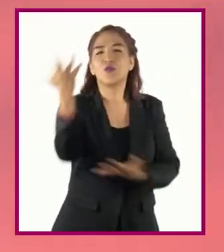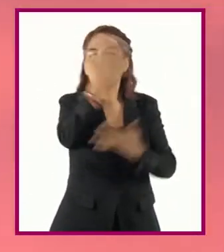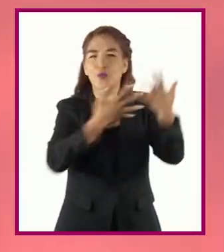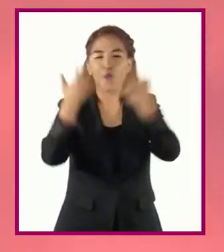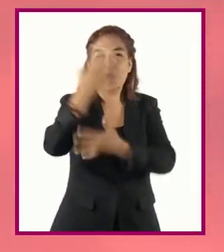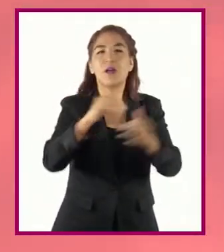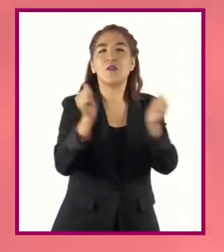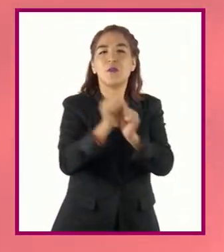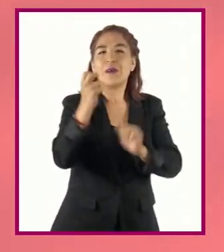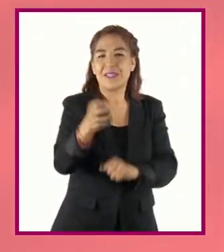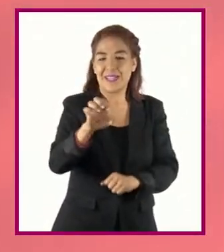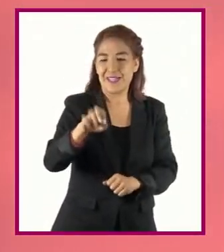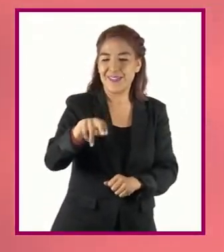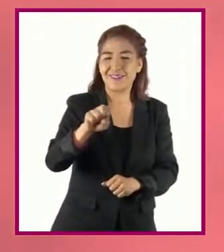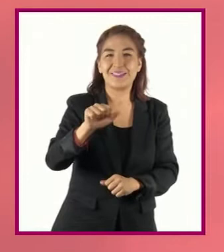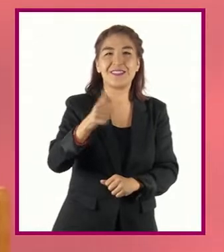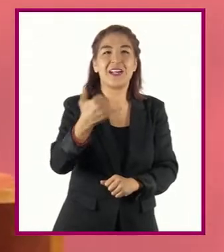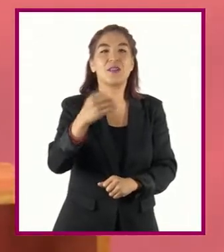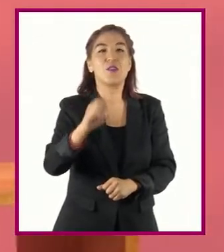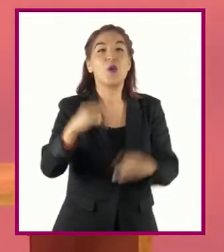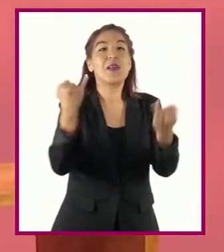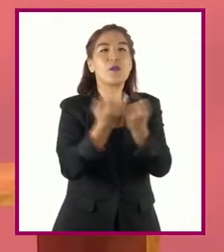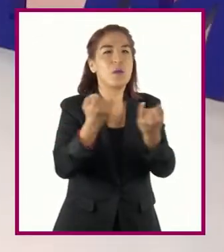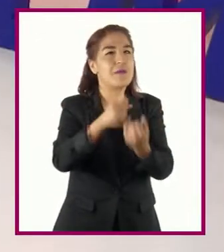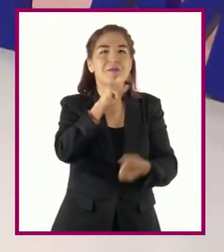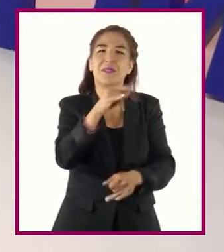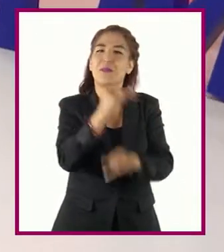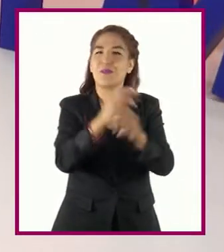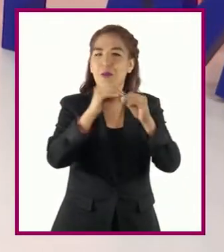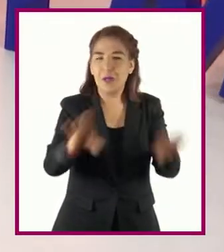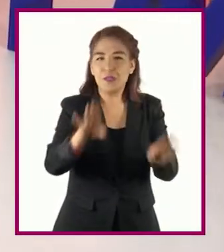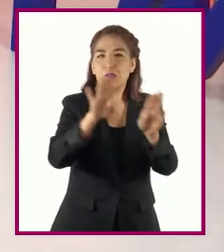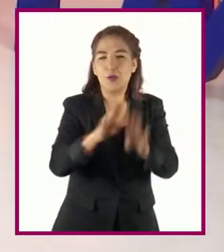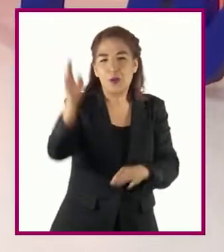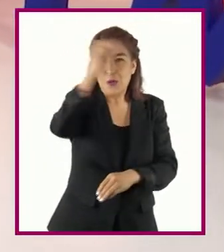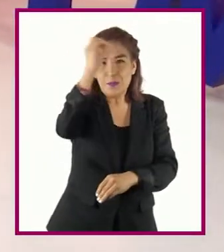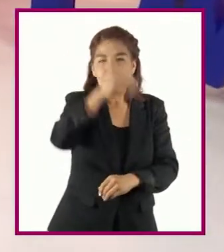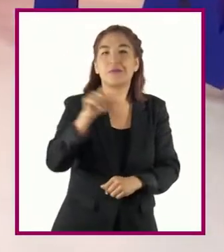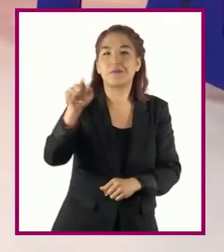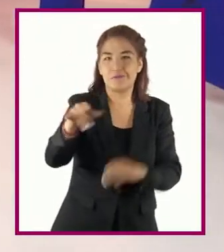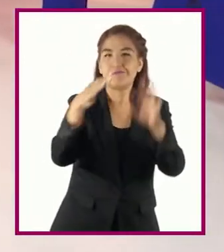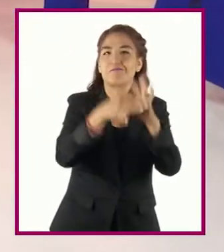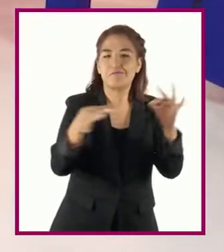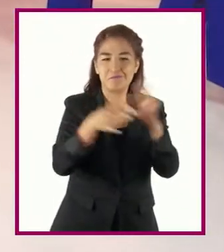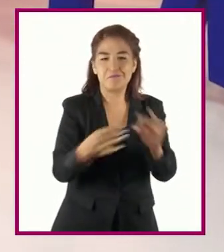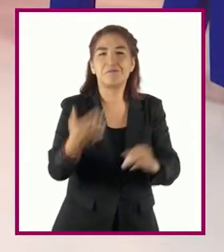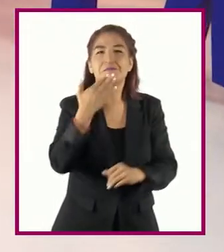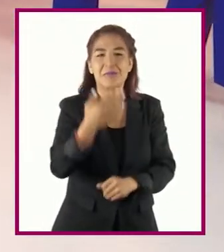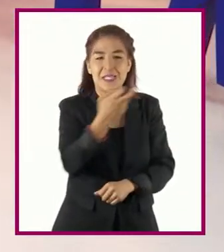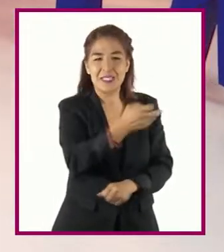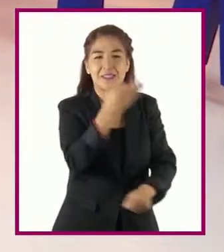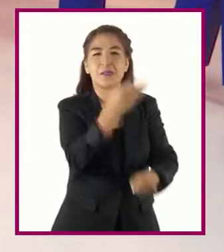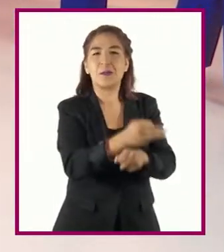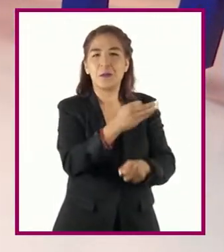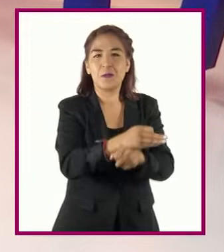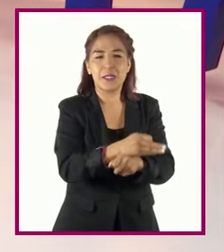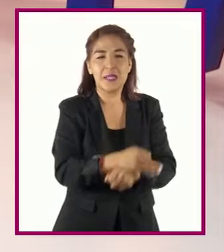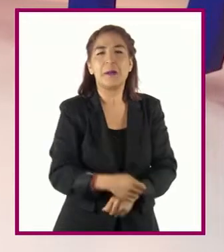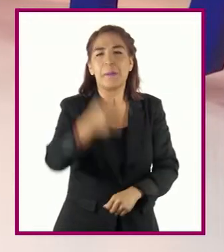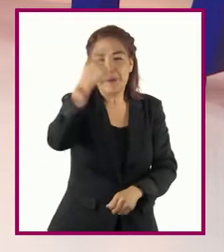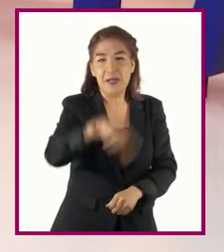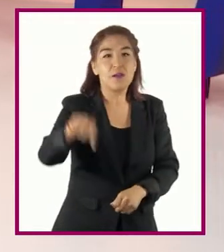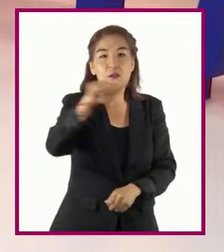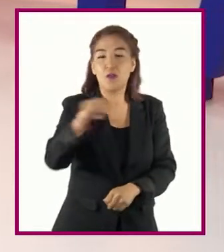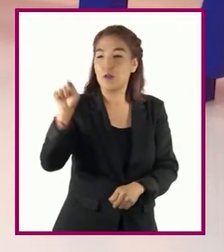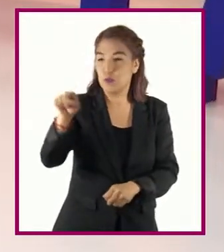el ensayo, que también es un texto argumentativo. Vienen muy bien tus intervenciones en este momento y para que no